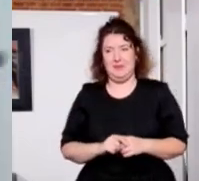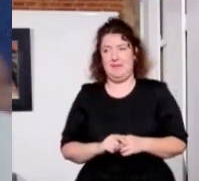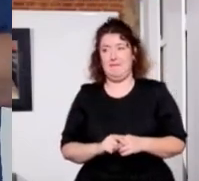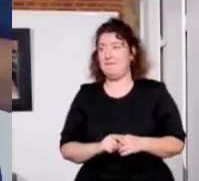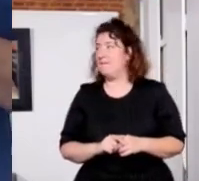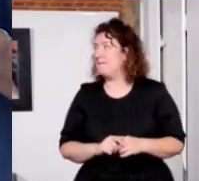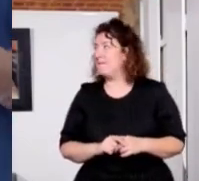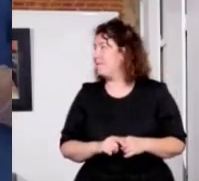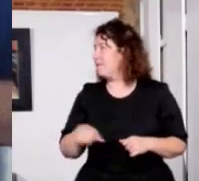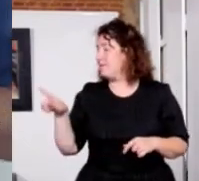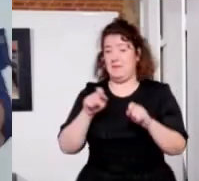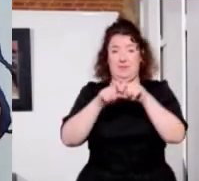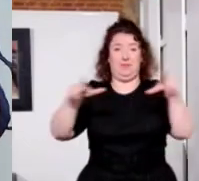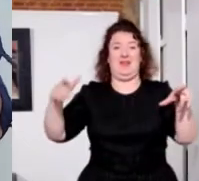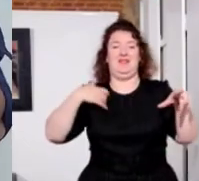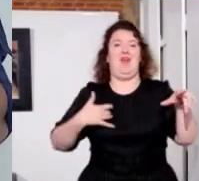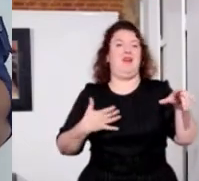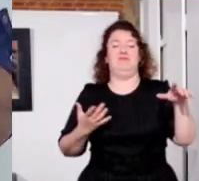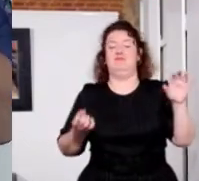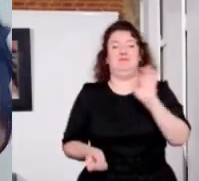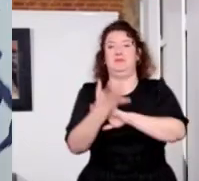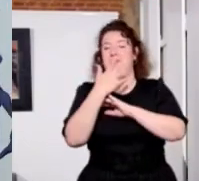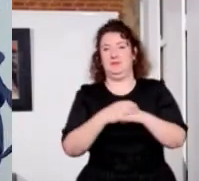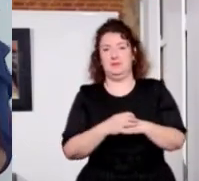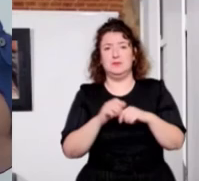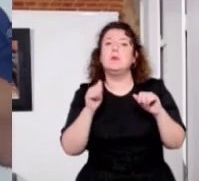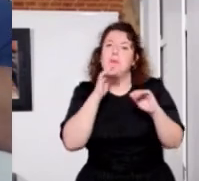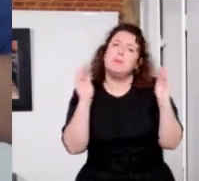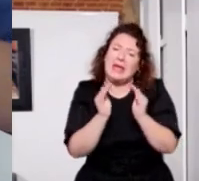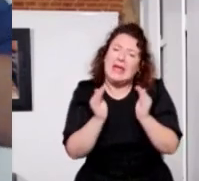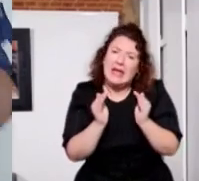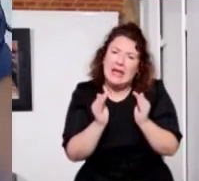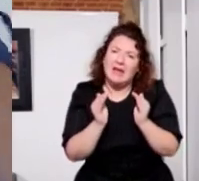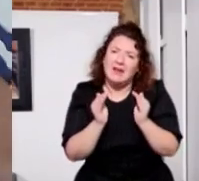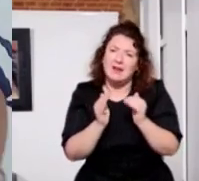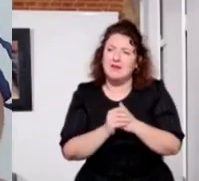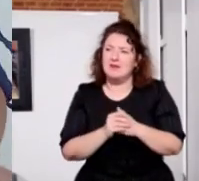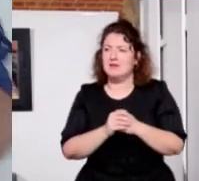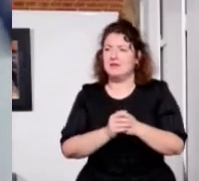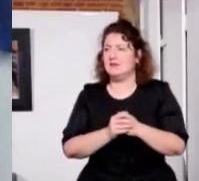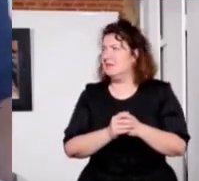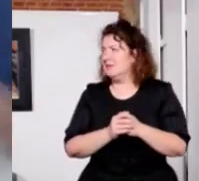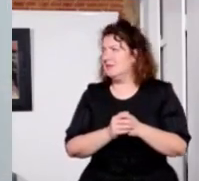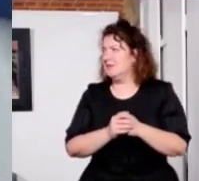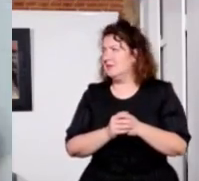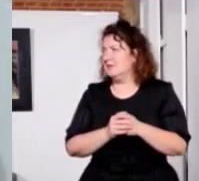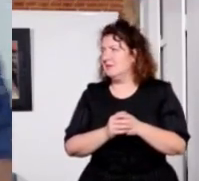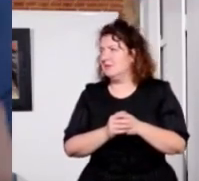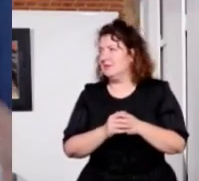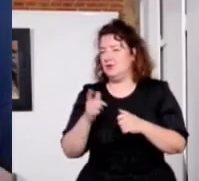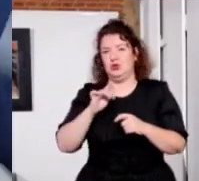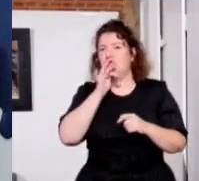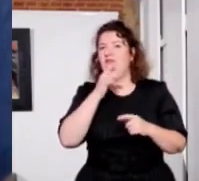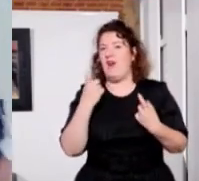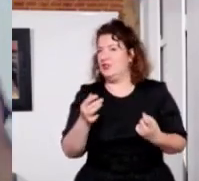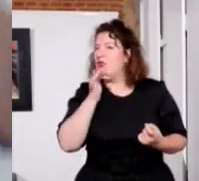criatura ha nacido. Ha nacido. Y ha nacido pequeñita. Porque ¿con qué ha nacido? ¿Con qué ha salido? Todo esto ya está. No, todo